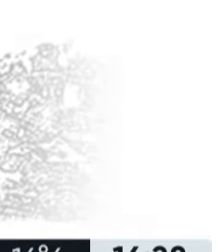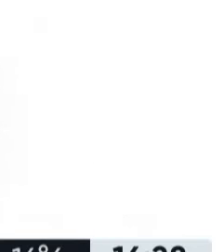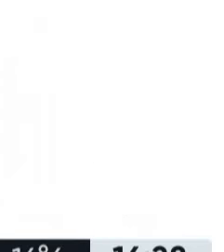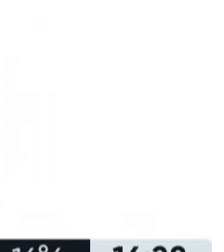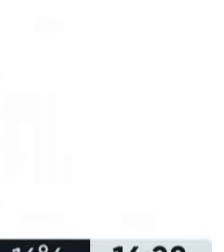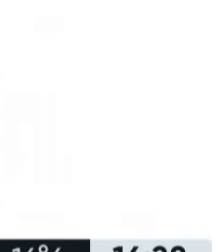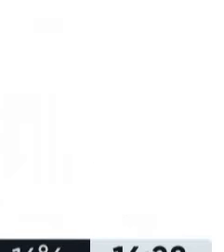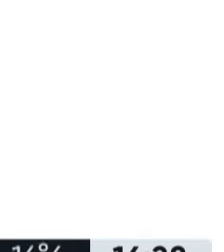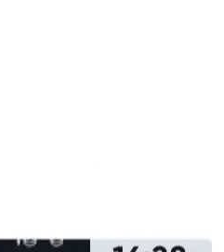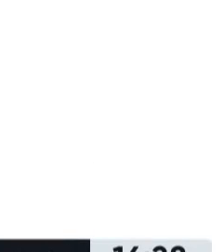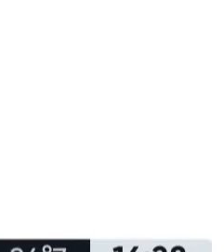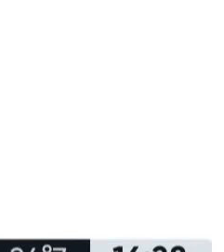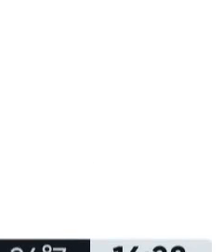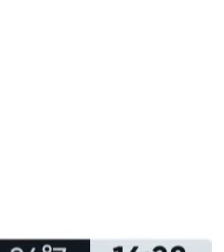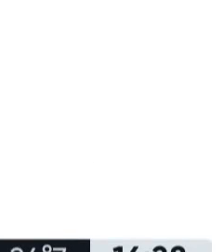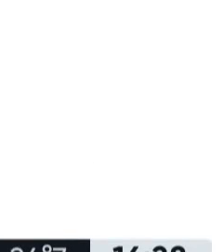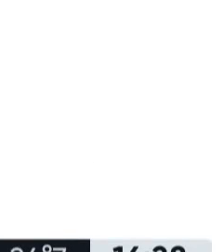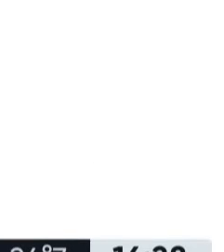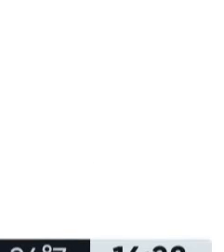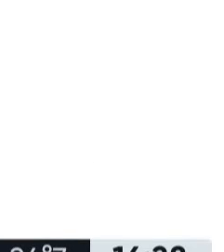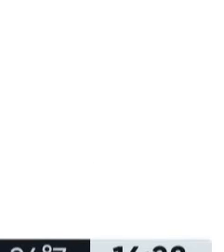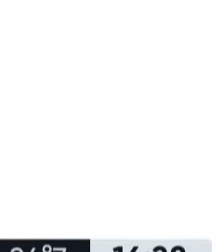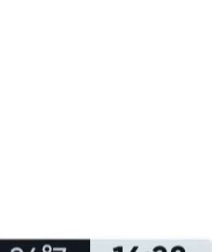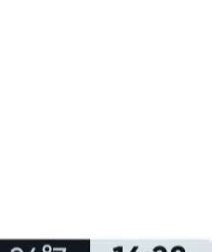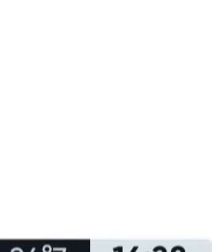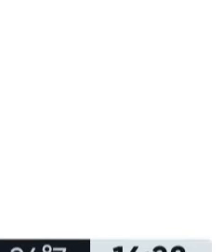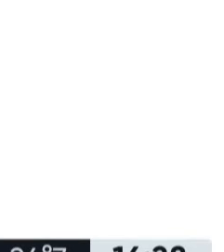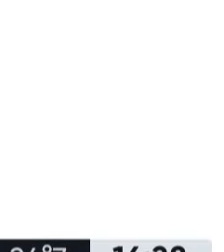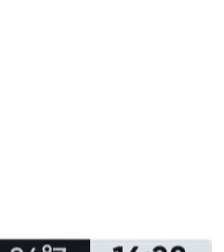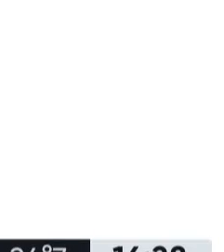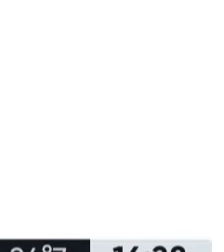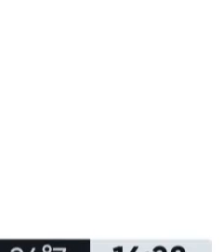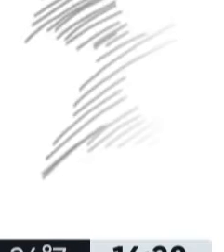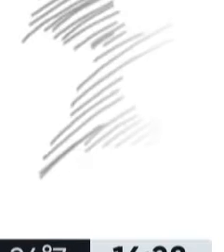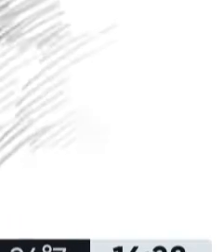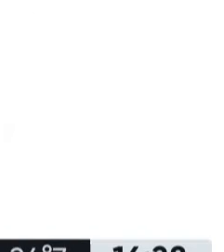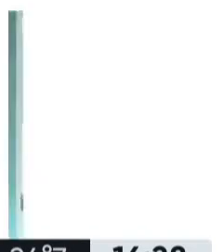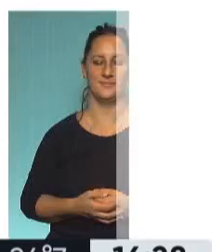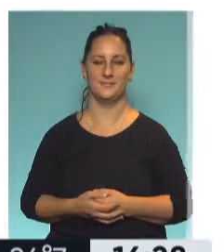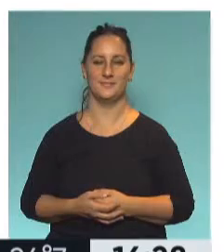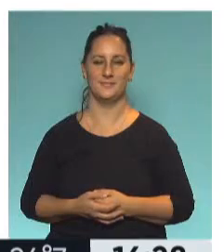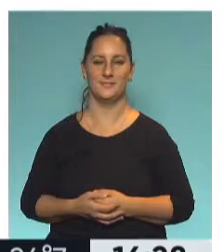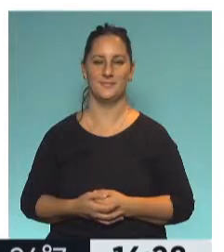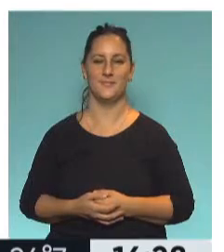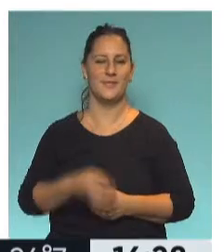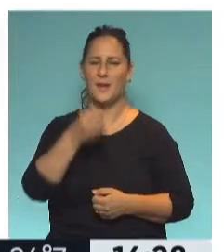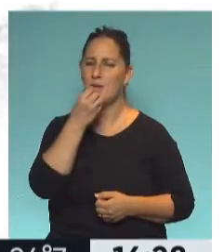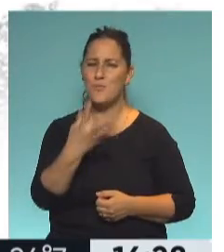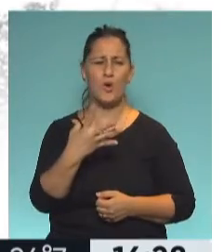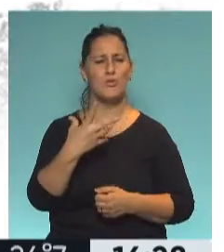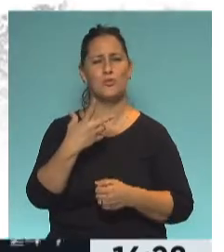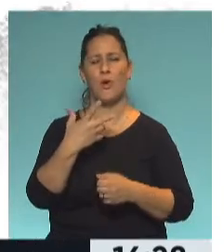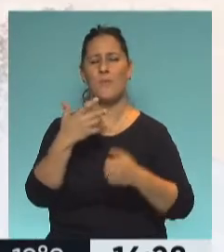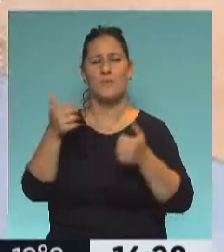Hermosísima, chicos. Hermosísima, hermosísima. Los felicitamos desde acá. Por supuesto, vamos a estar acompañándolos en todo lo que